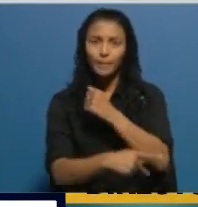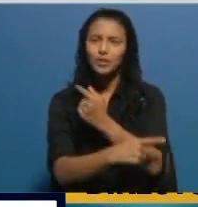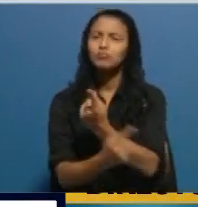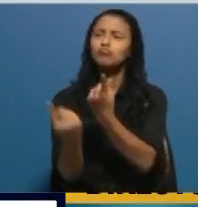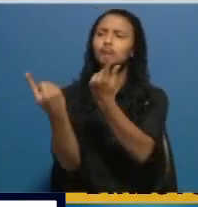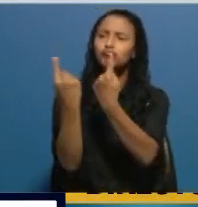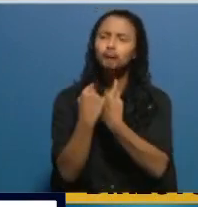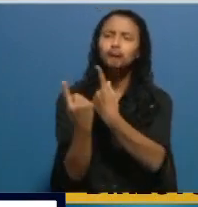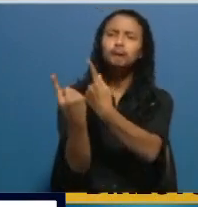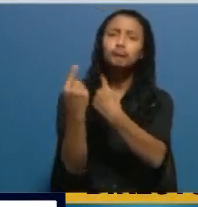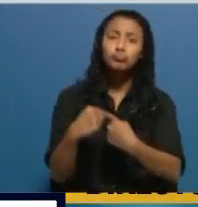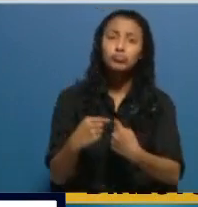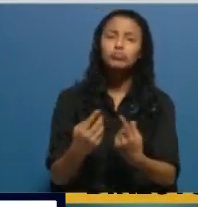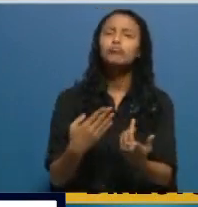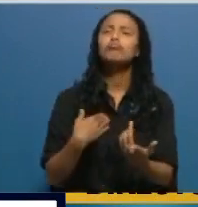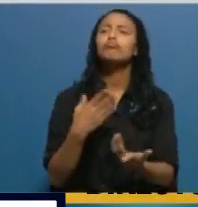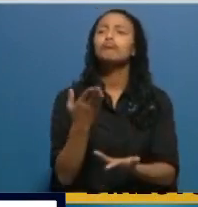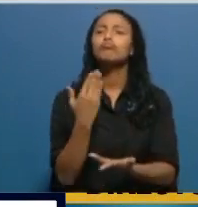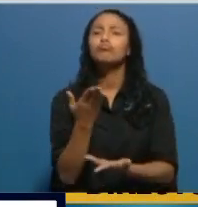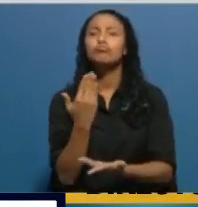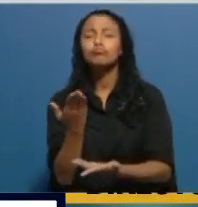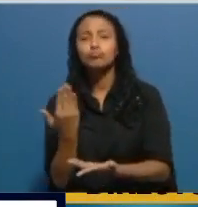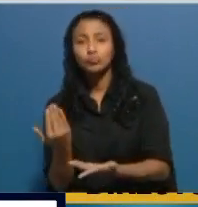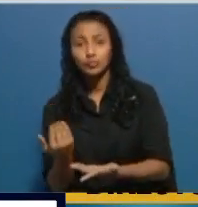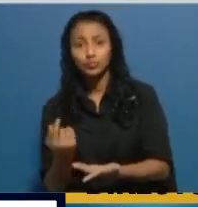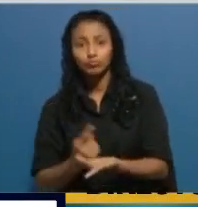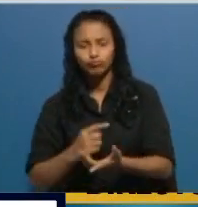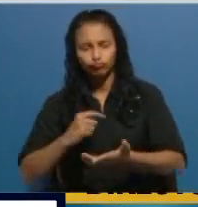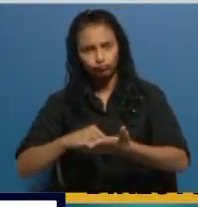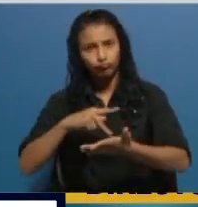presentar sus quejas y a formular sus propuestas